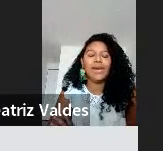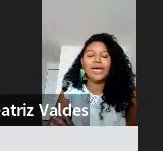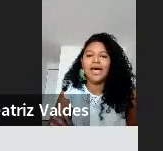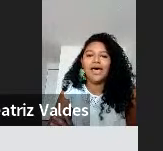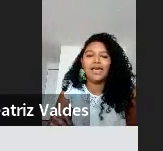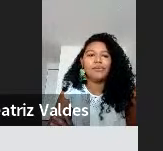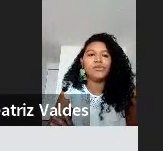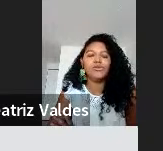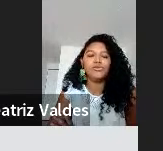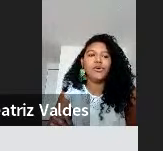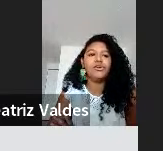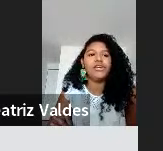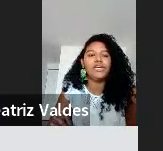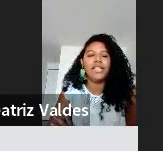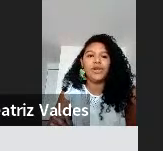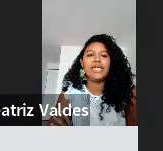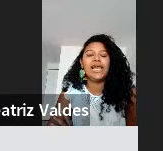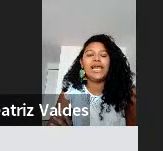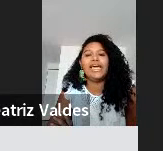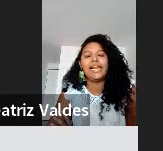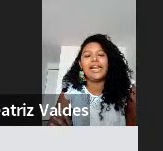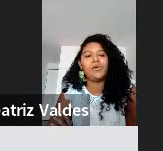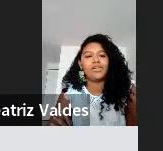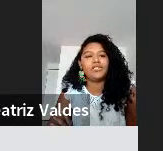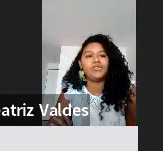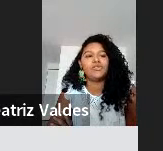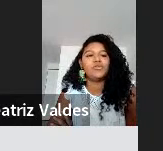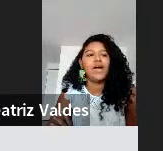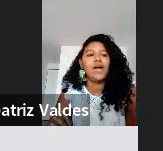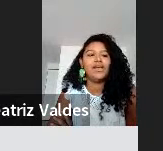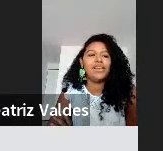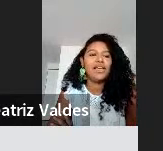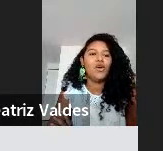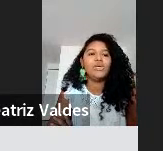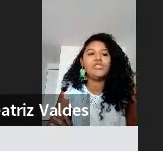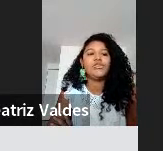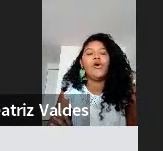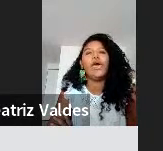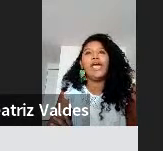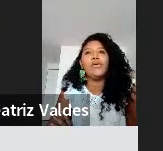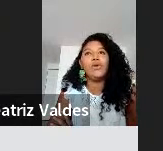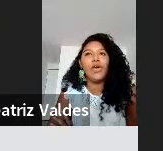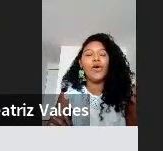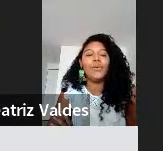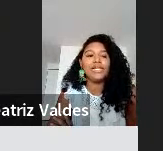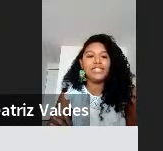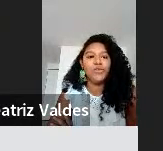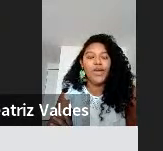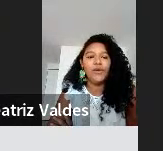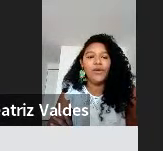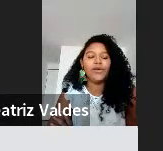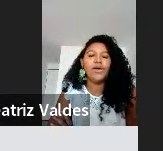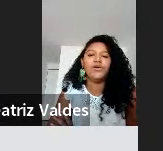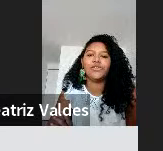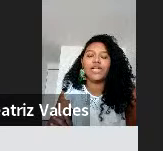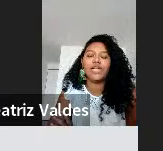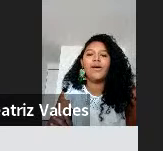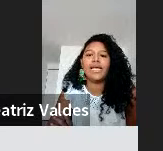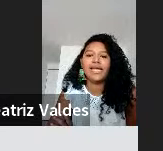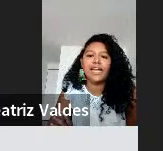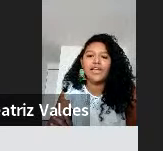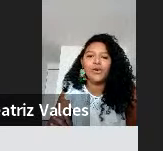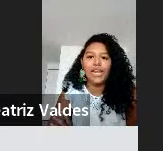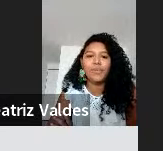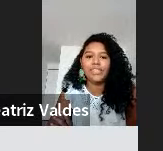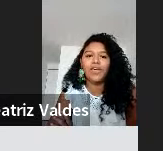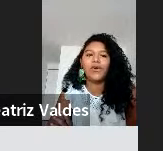Pobres desplazadas y en prostitución, de la violencia de la guerra a la explotación sexual, comenzó en julio de 2019, cuando yo trabajaba